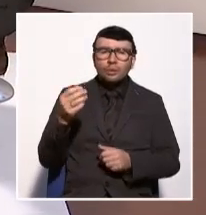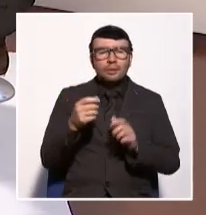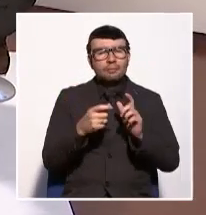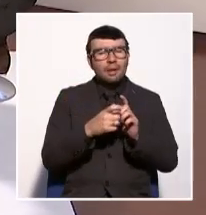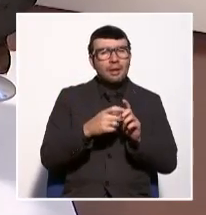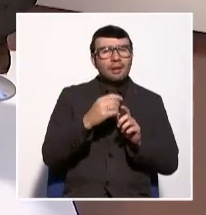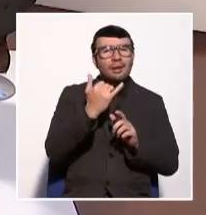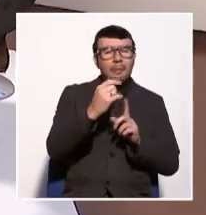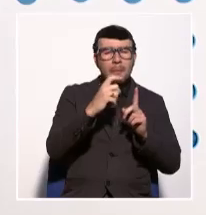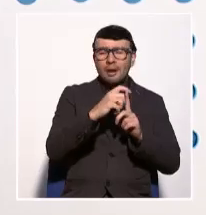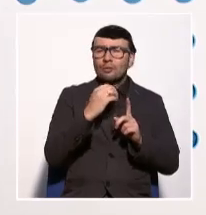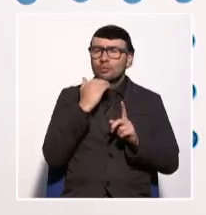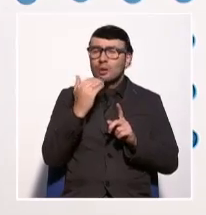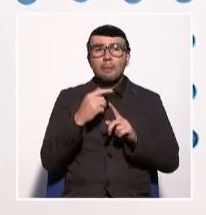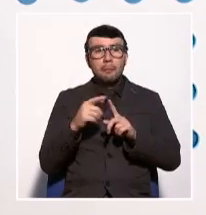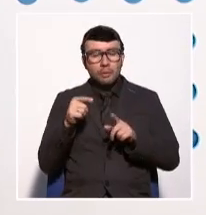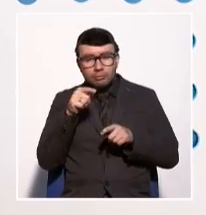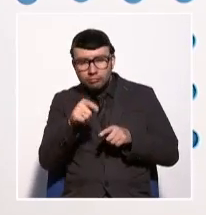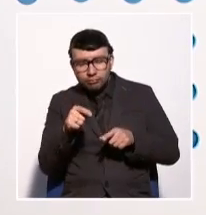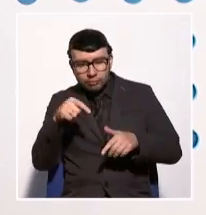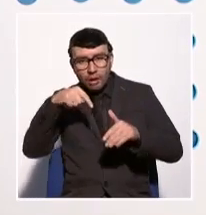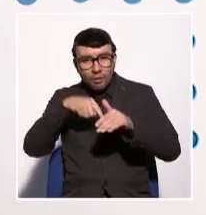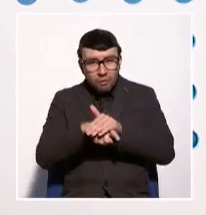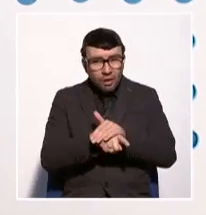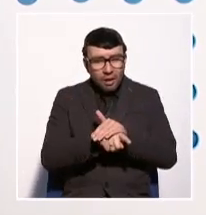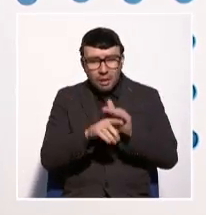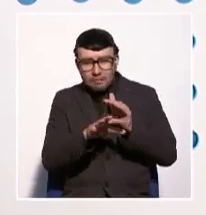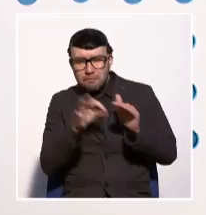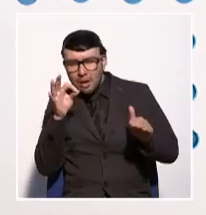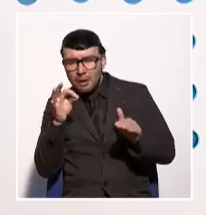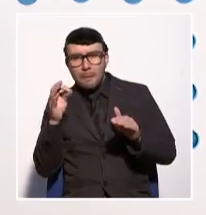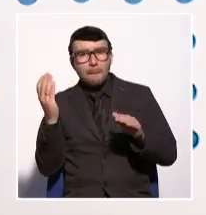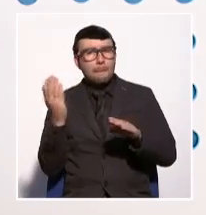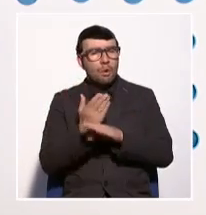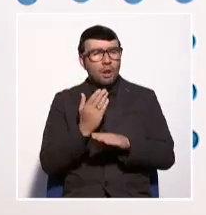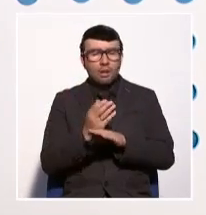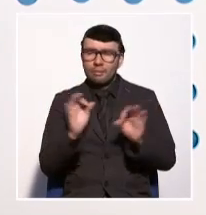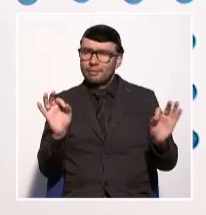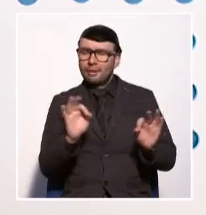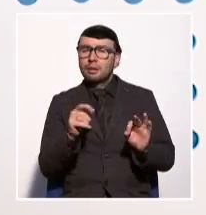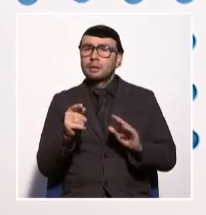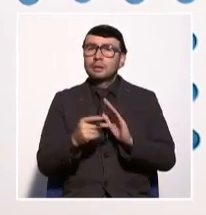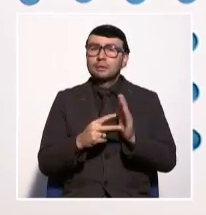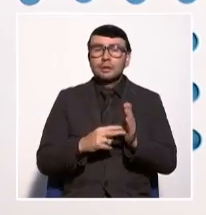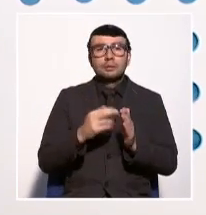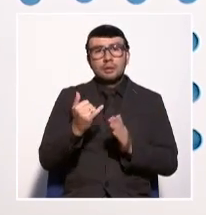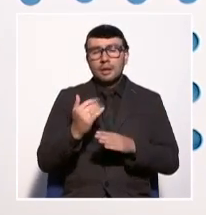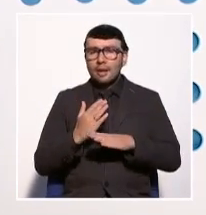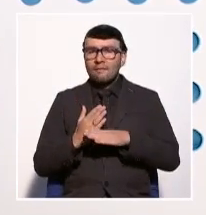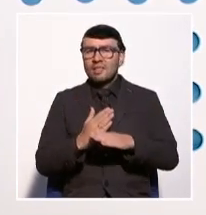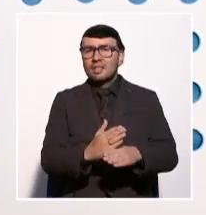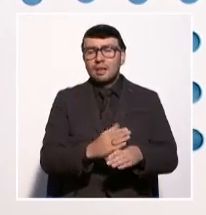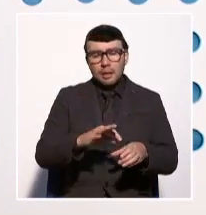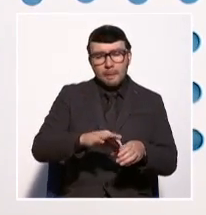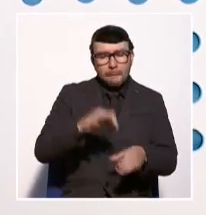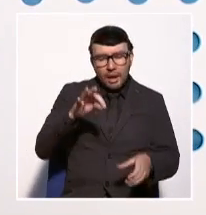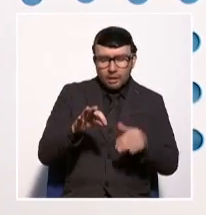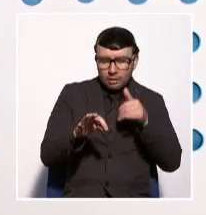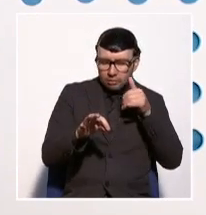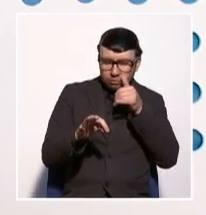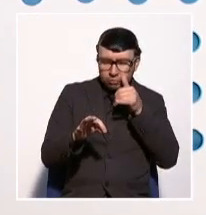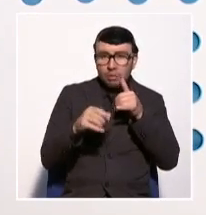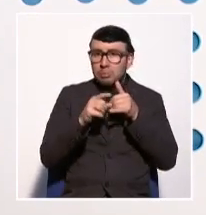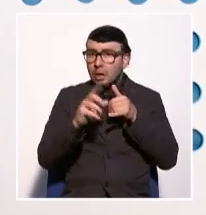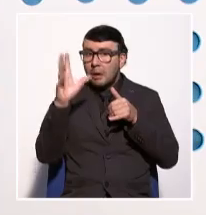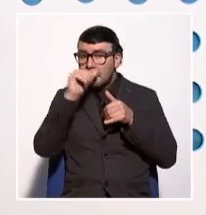detección no invasiva de problemas prostáticos y parece ser que está evitando la biopsia entonces detecta si hay cáncer o no